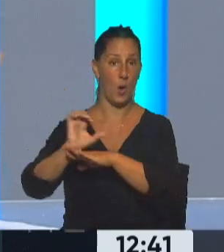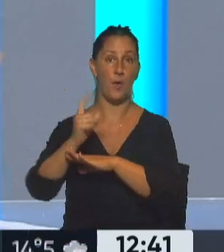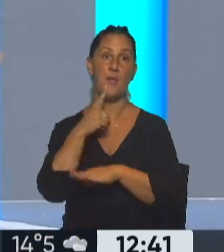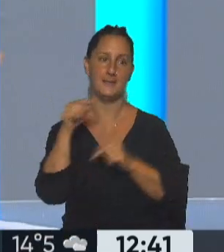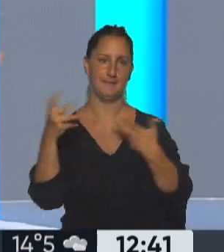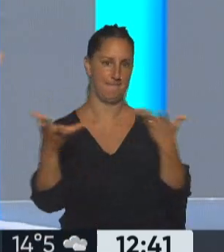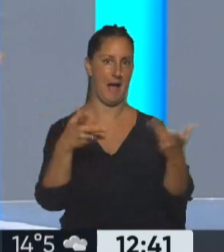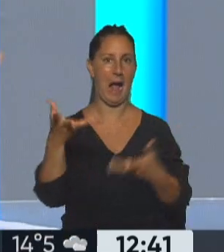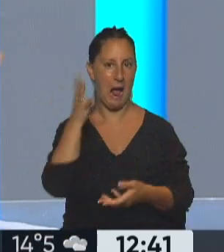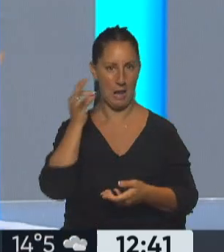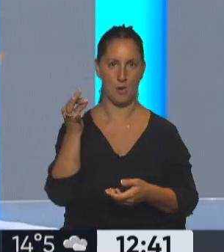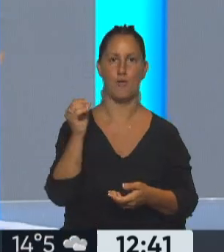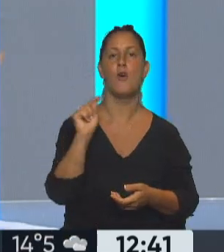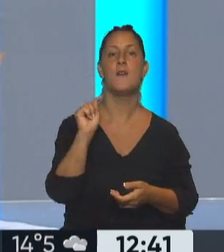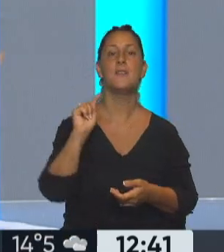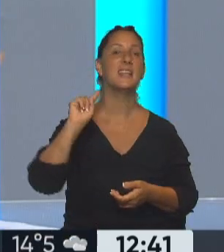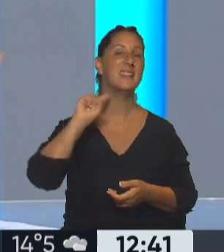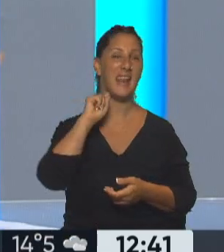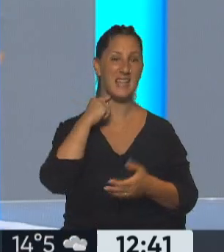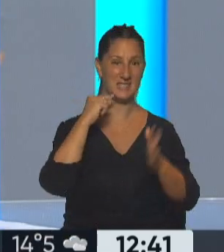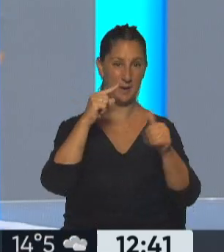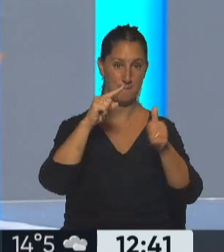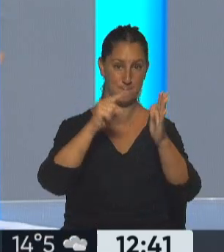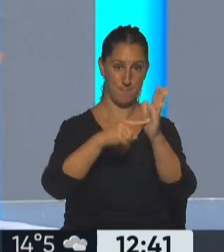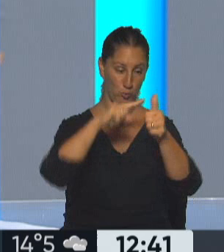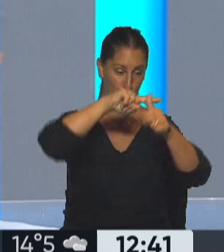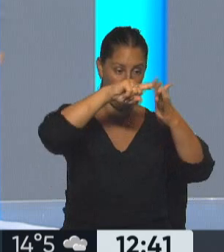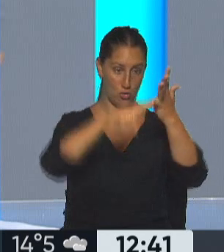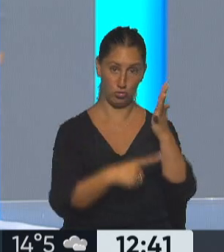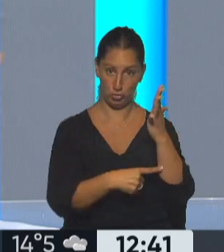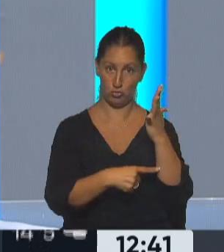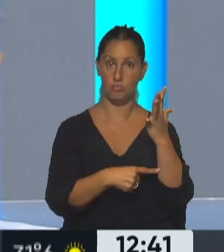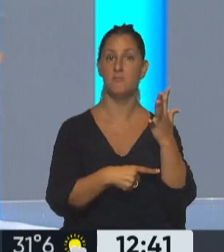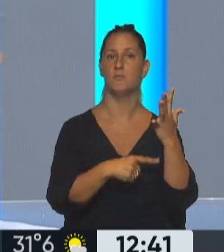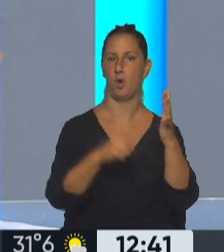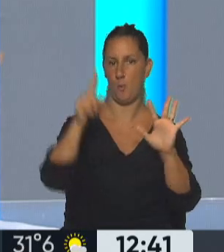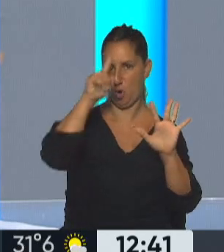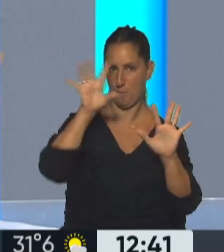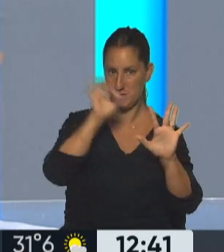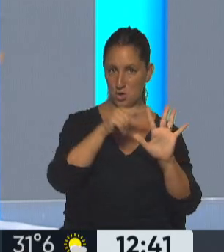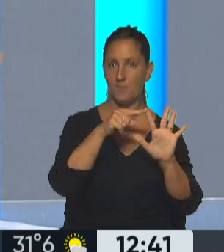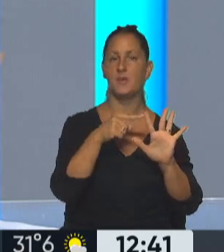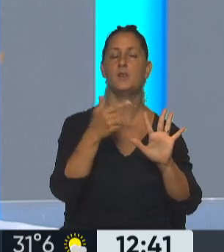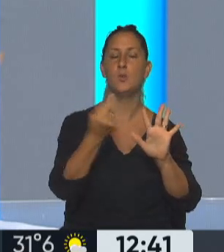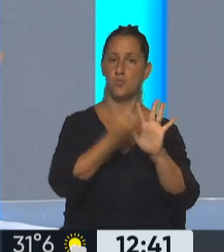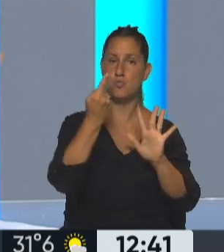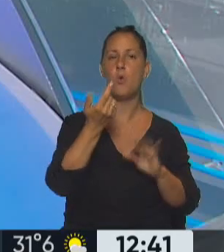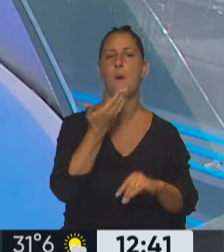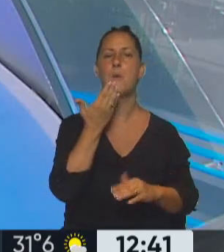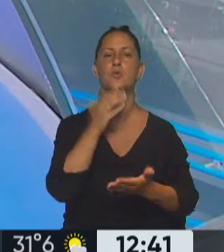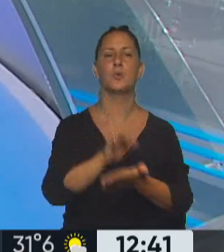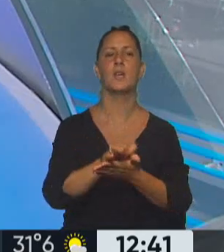los 13 puntos que ellos enunciaron en este discurso, en este posicionamiento, habían hablado precisamente